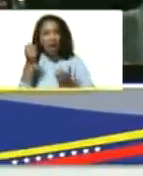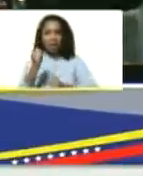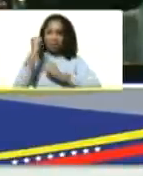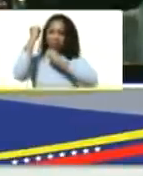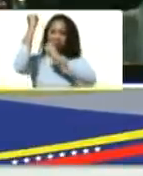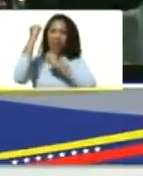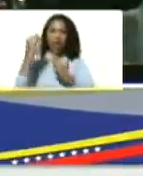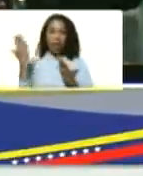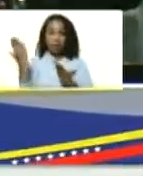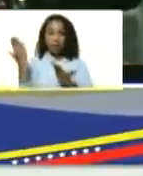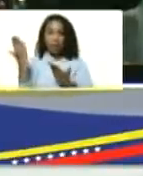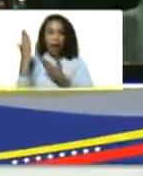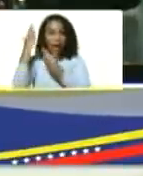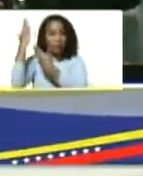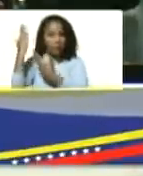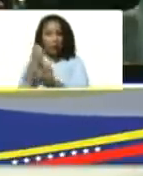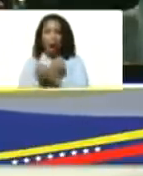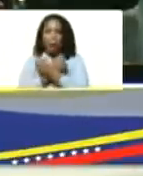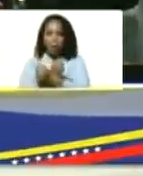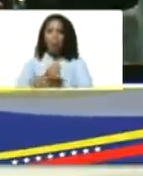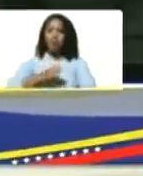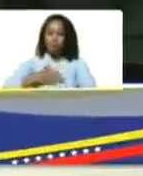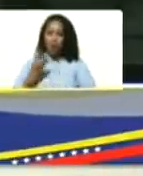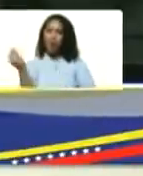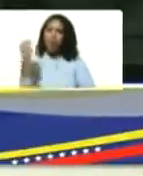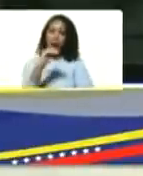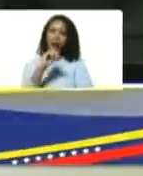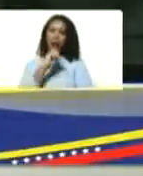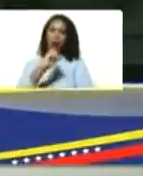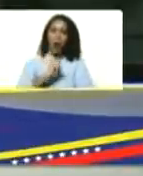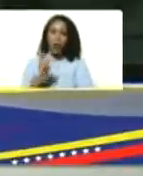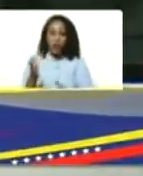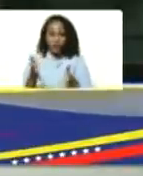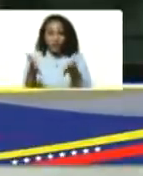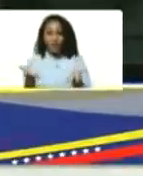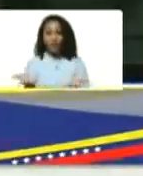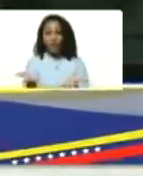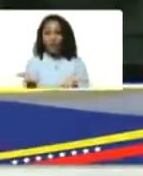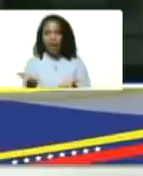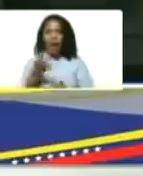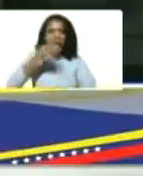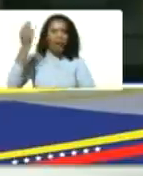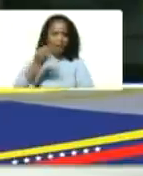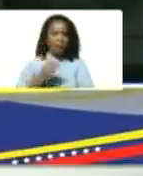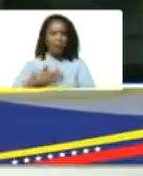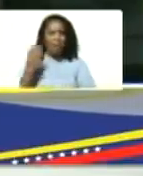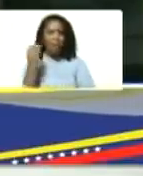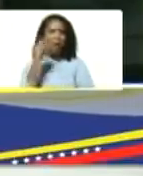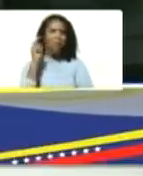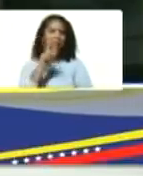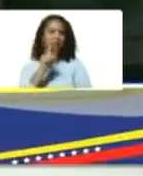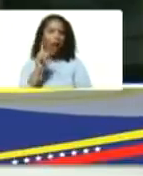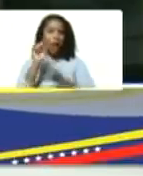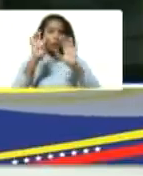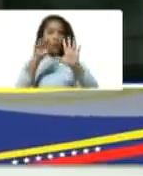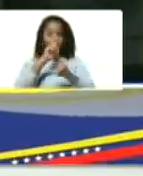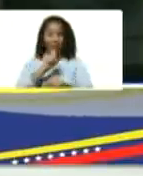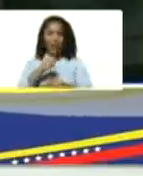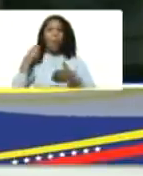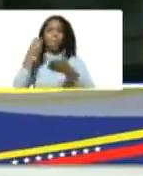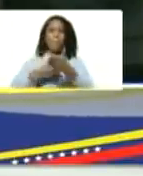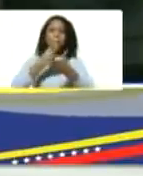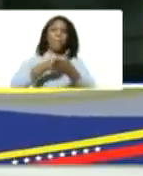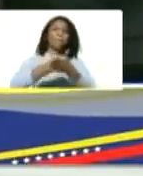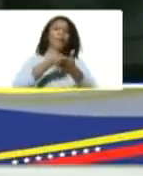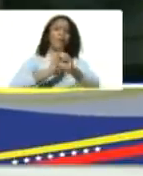aquí va nuestro amor el amor pudo más que el odio la verdad pudo más que la mentira nueve años de batalla